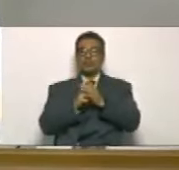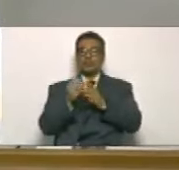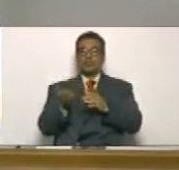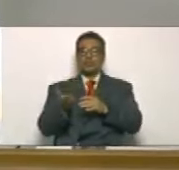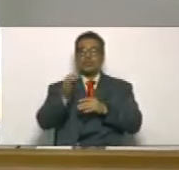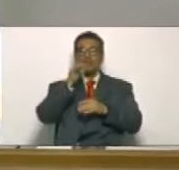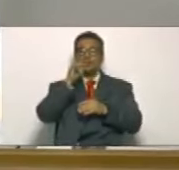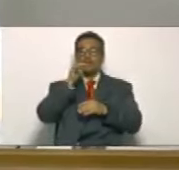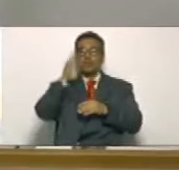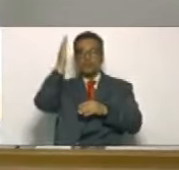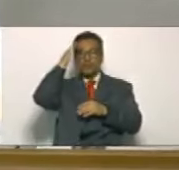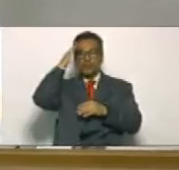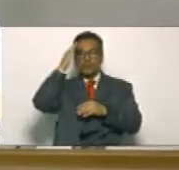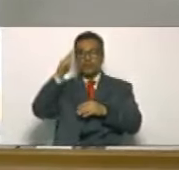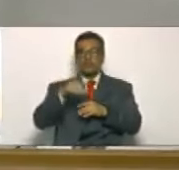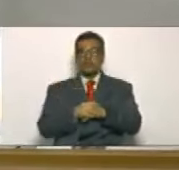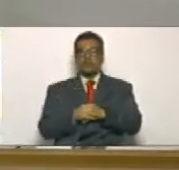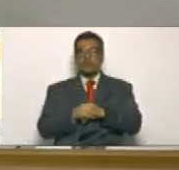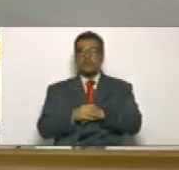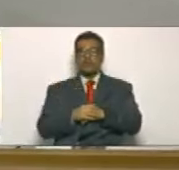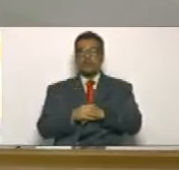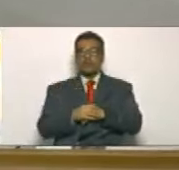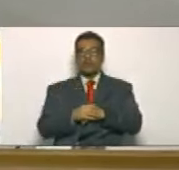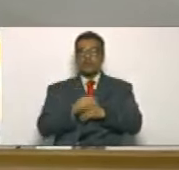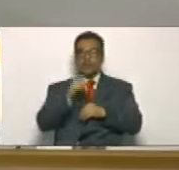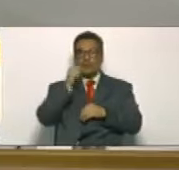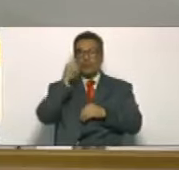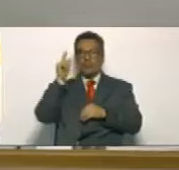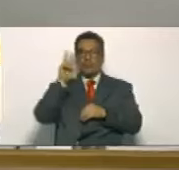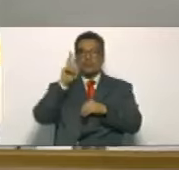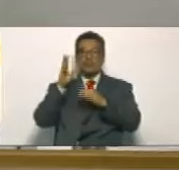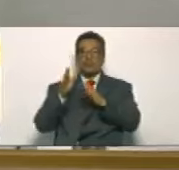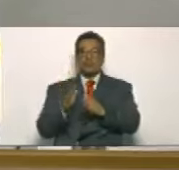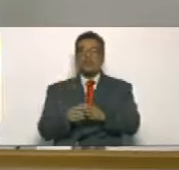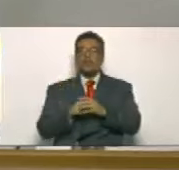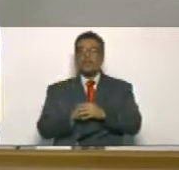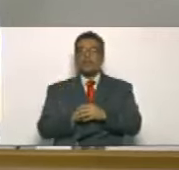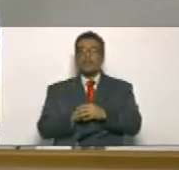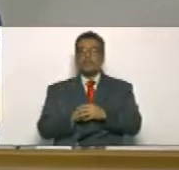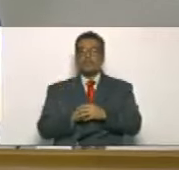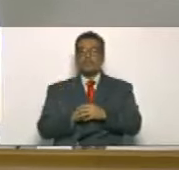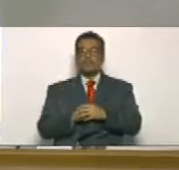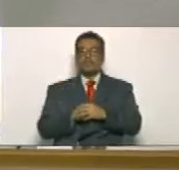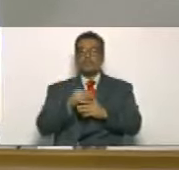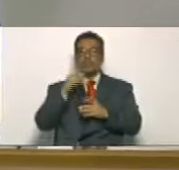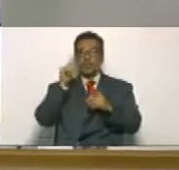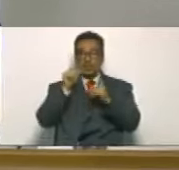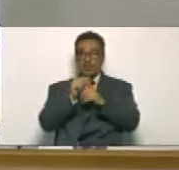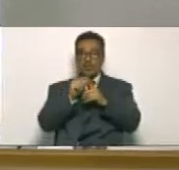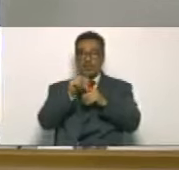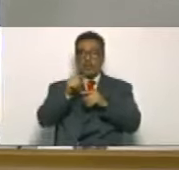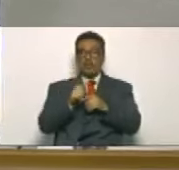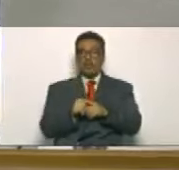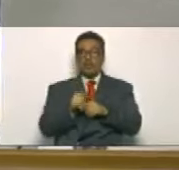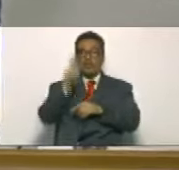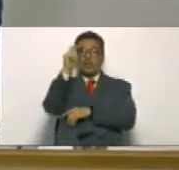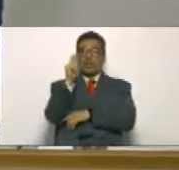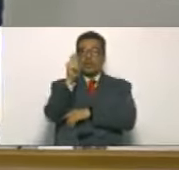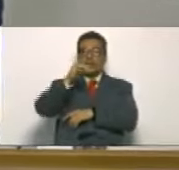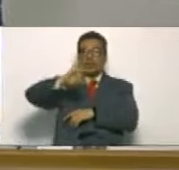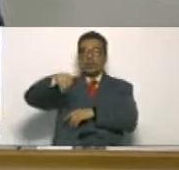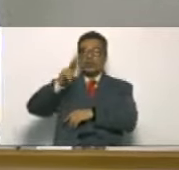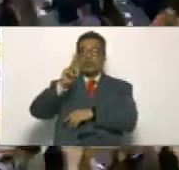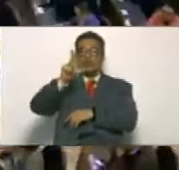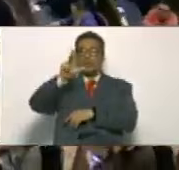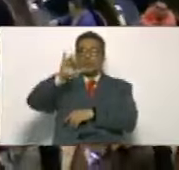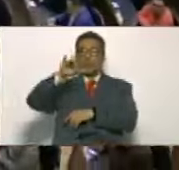reconocer a tan prominente venezolano. Quiero dejar en el derecho de palabra al diputado Julio García